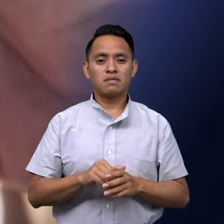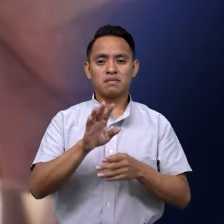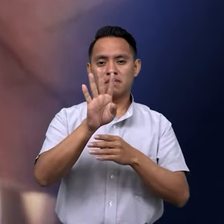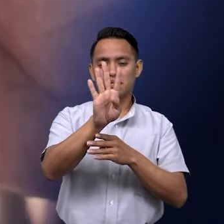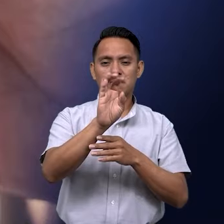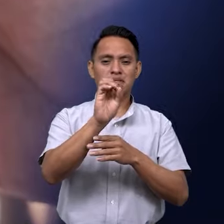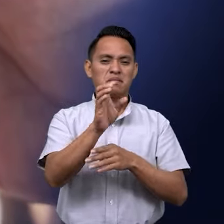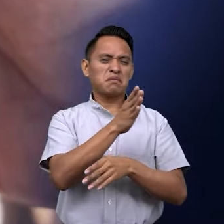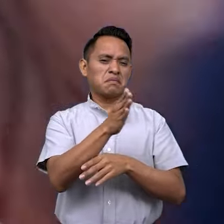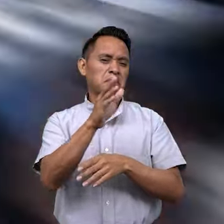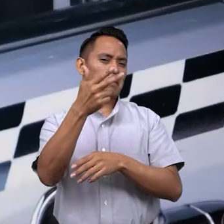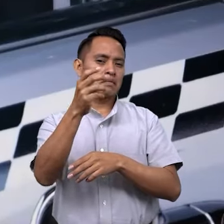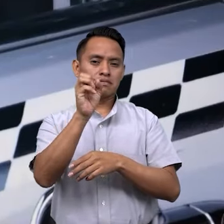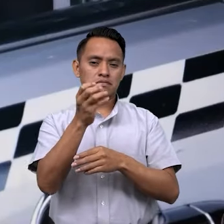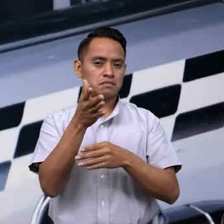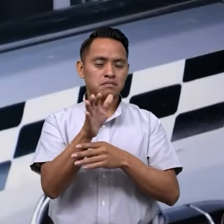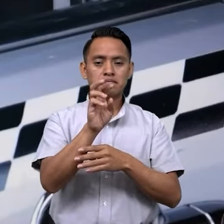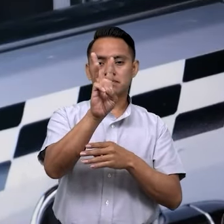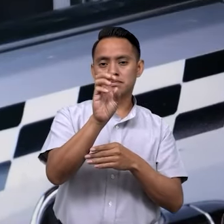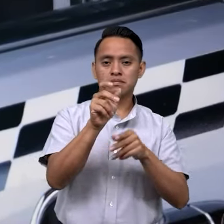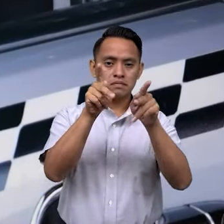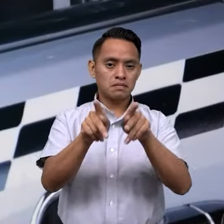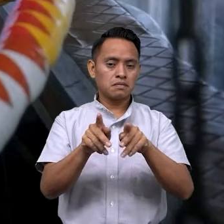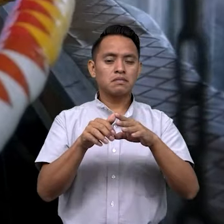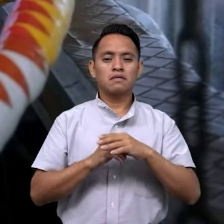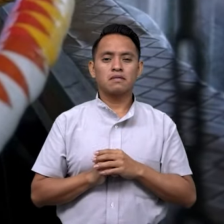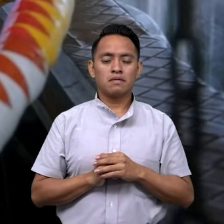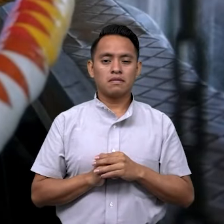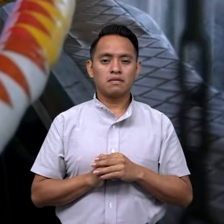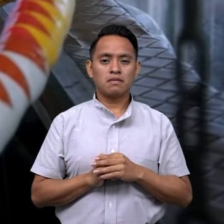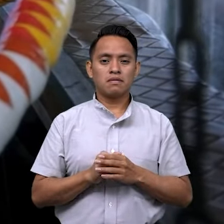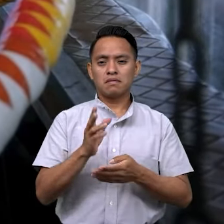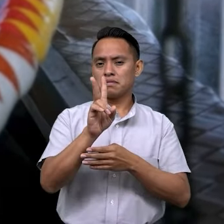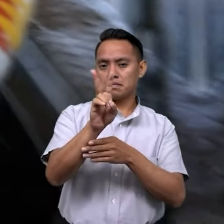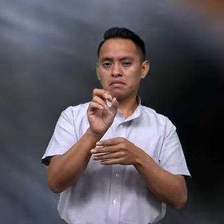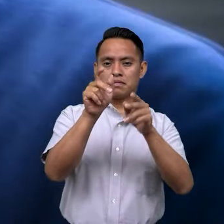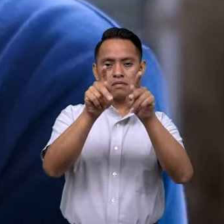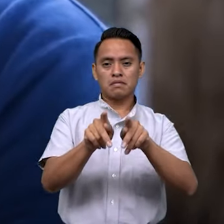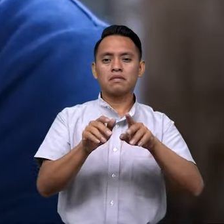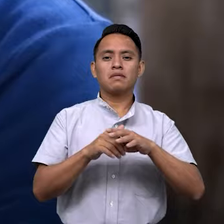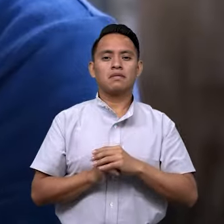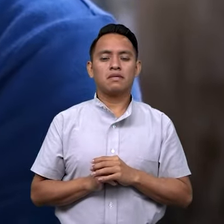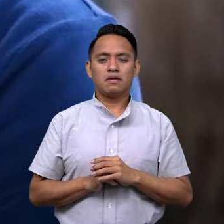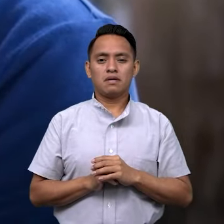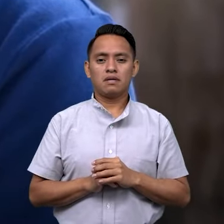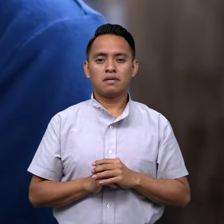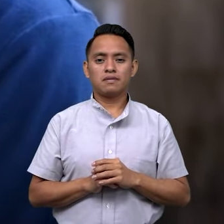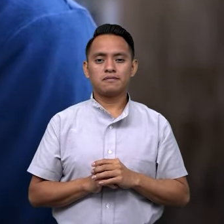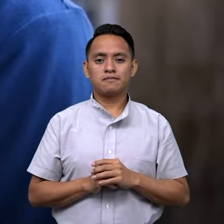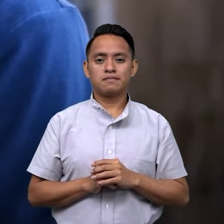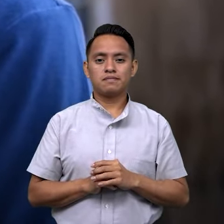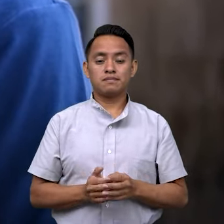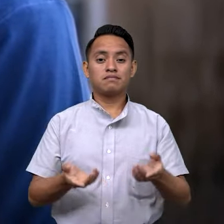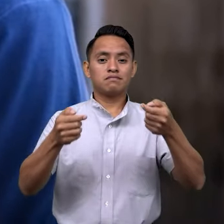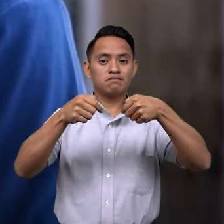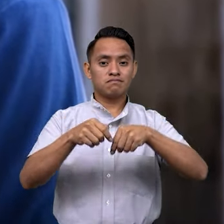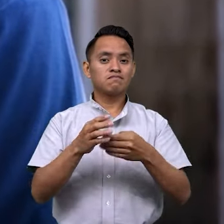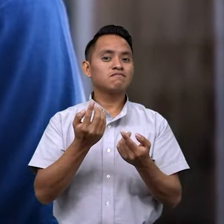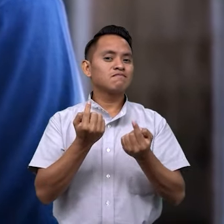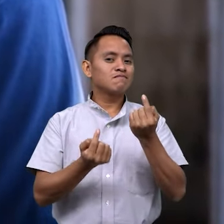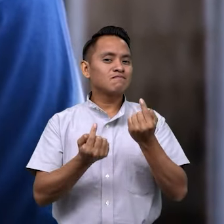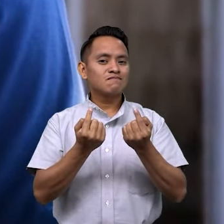40 o 80 personas que murieron. 30 personas. Como unas 20. Como unas 20. ¿Y ahora cuál sería